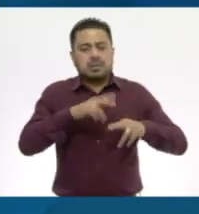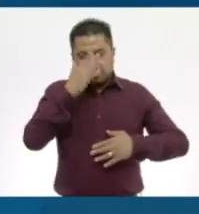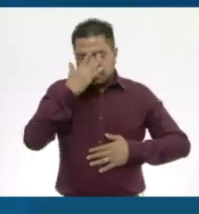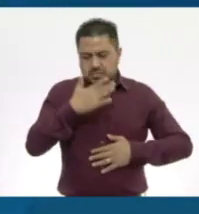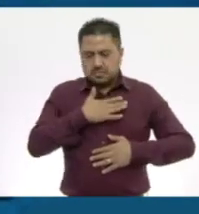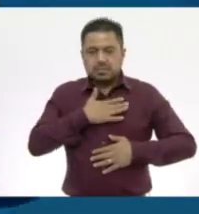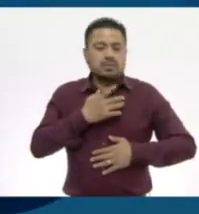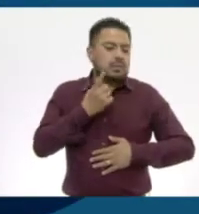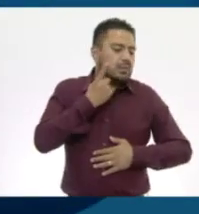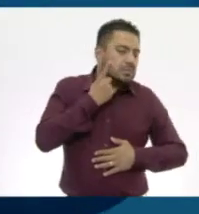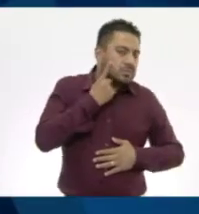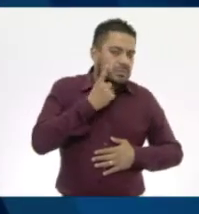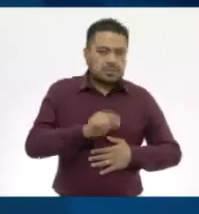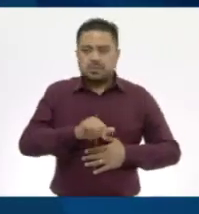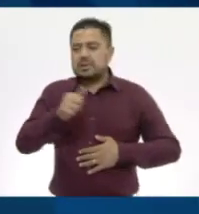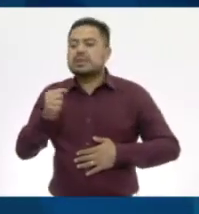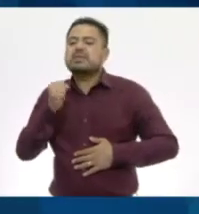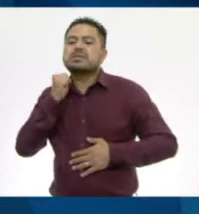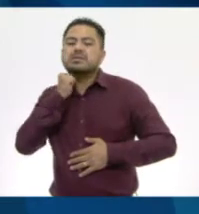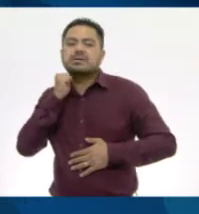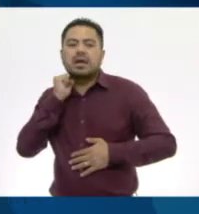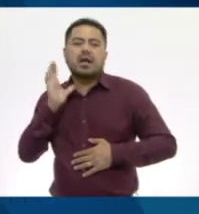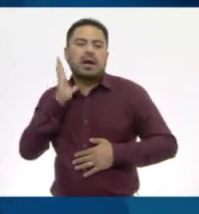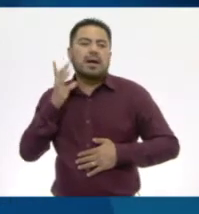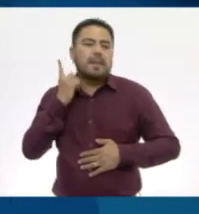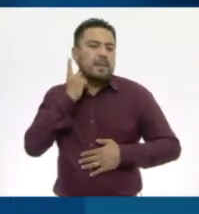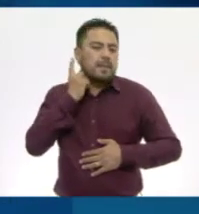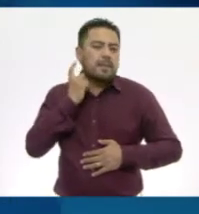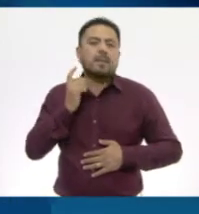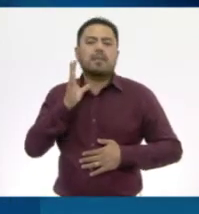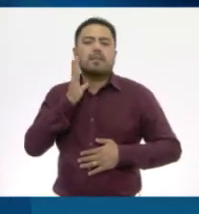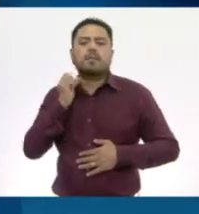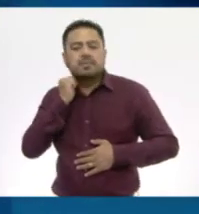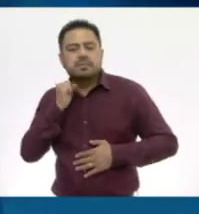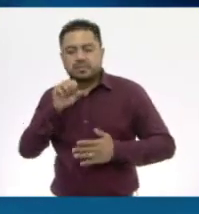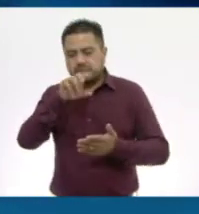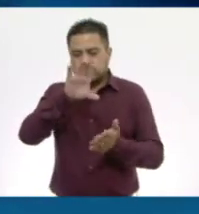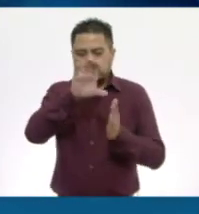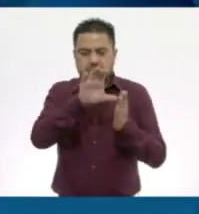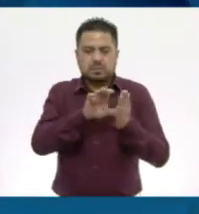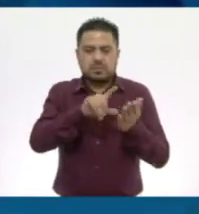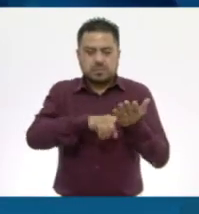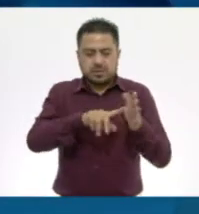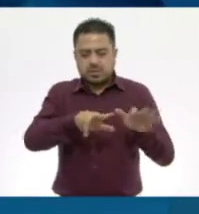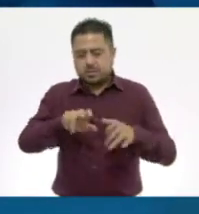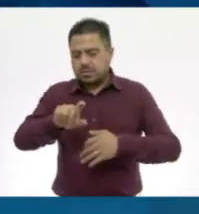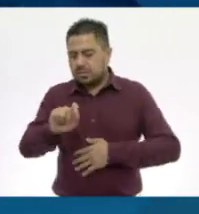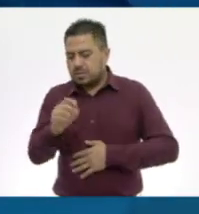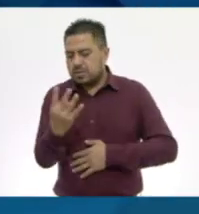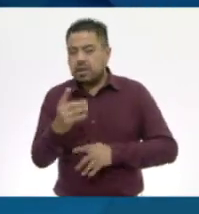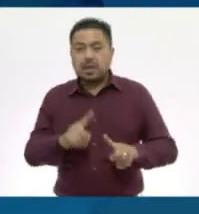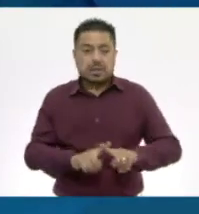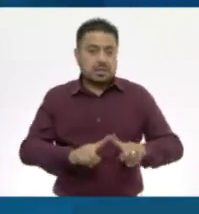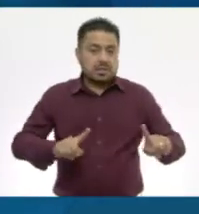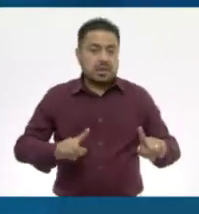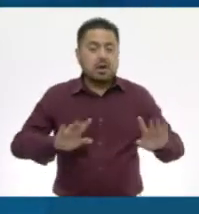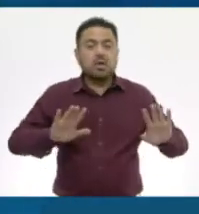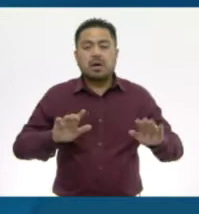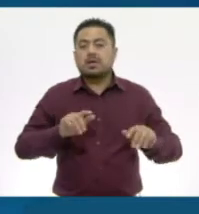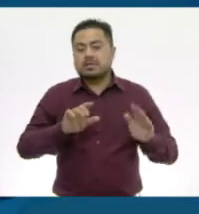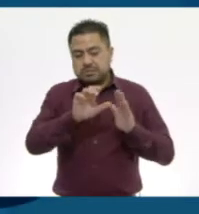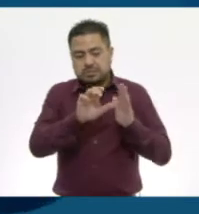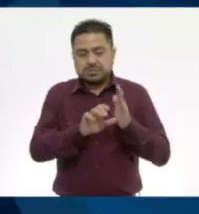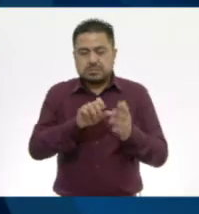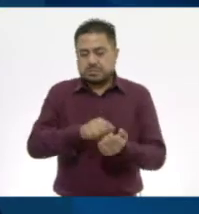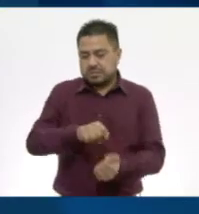es de diputados, y la Cámara de Senadores. La Constitución de 1824, a diferencia de la